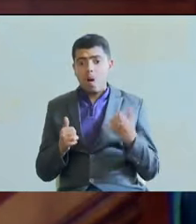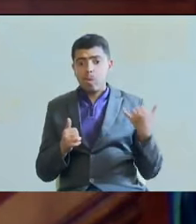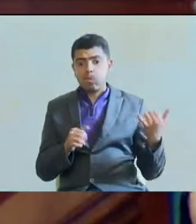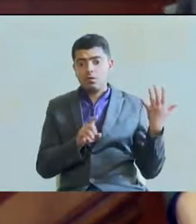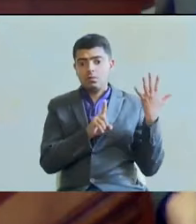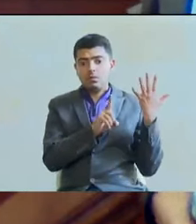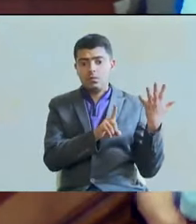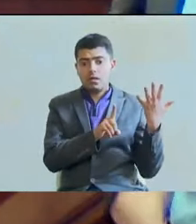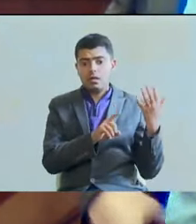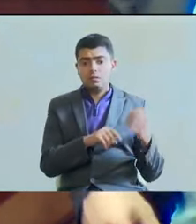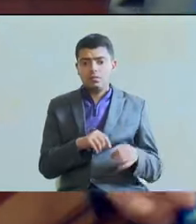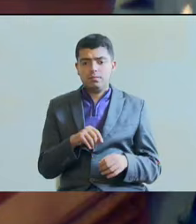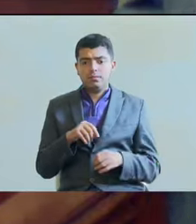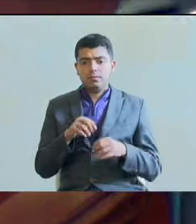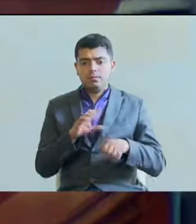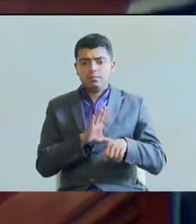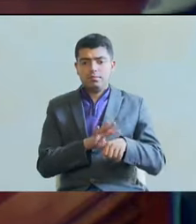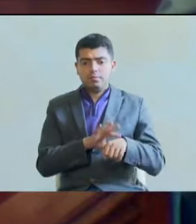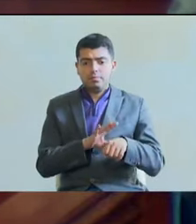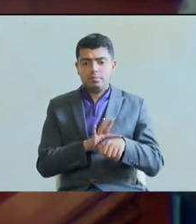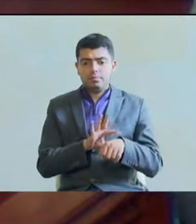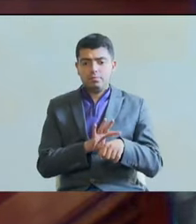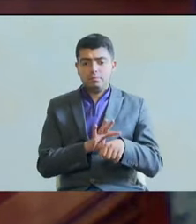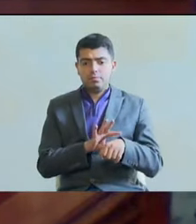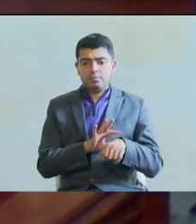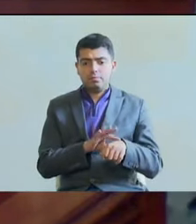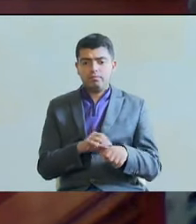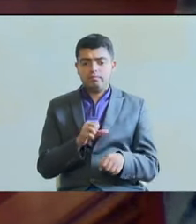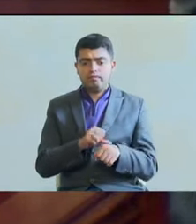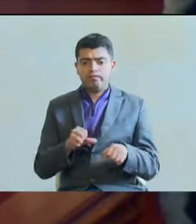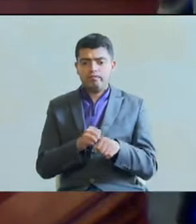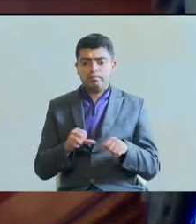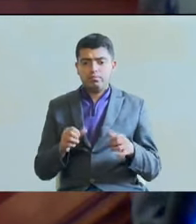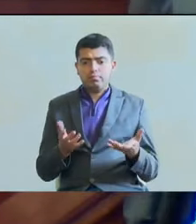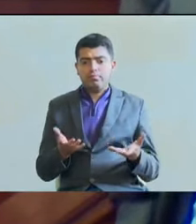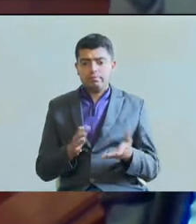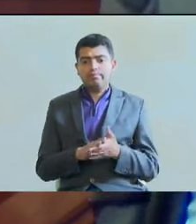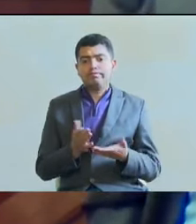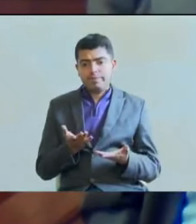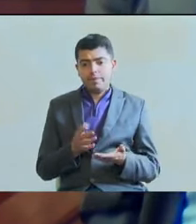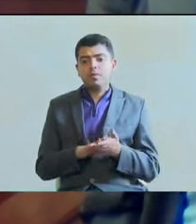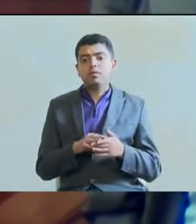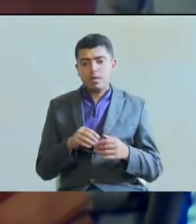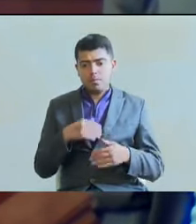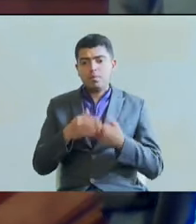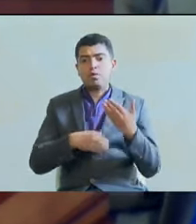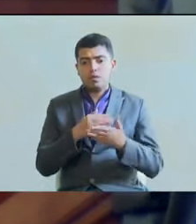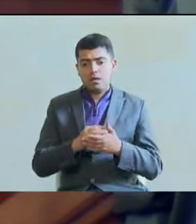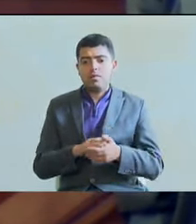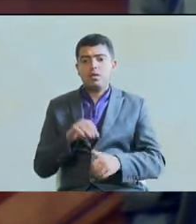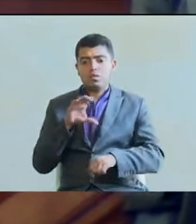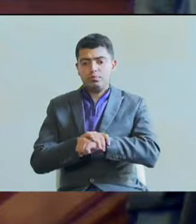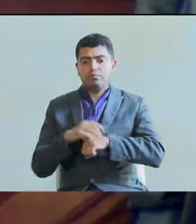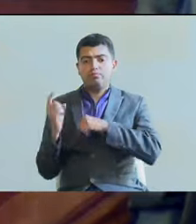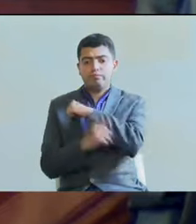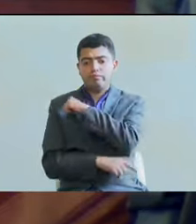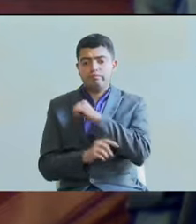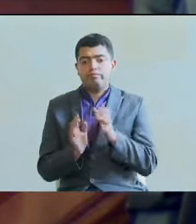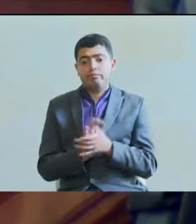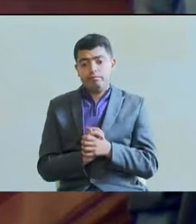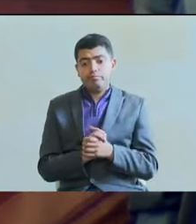están en un proceso penal para evitar que haya procedimientos hechos en sitios y clínicas de